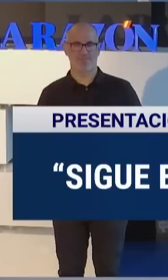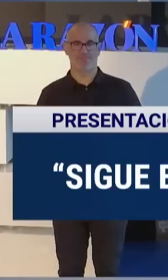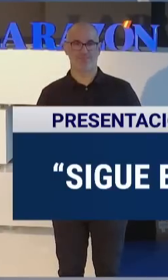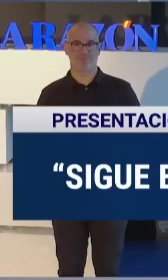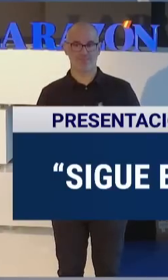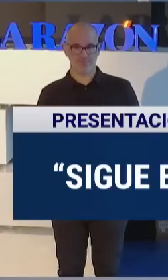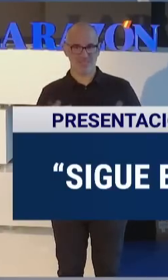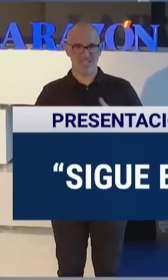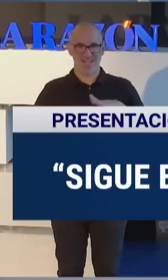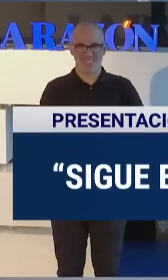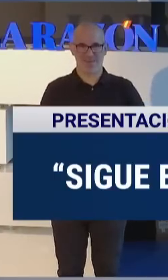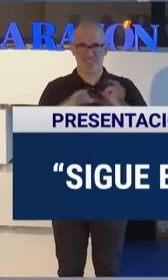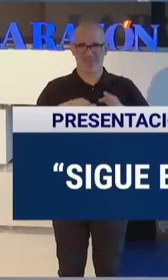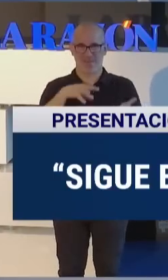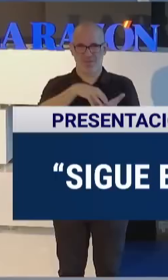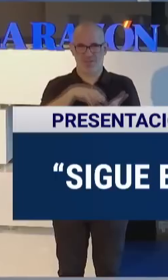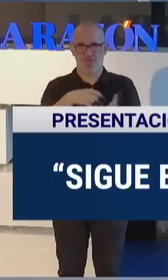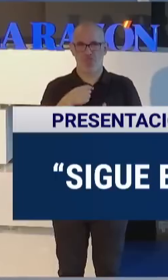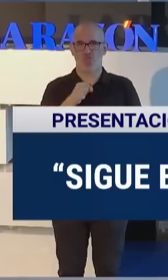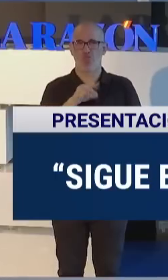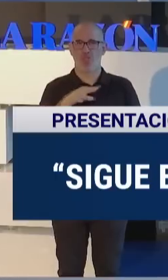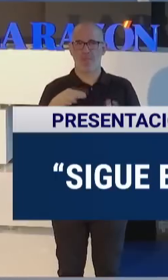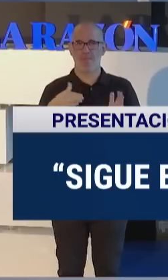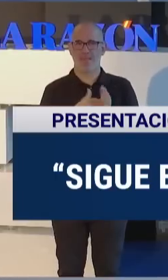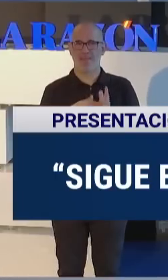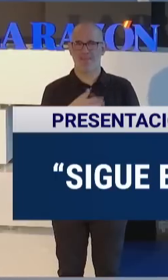Banco Central eran negativas en 12.000 millones de dólares.